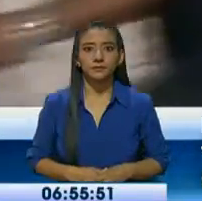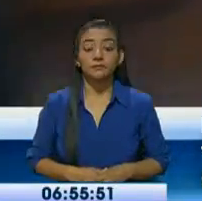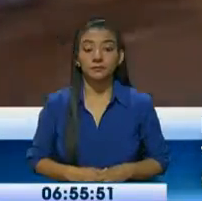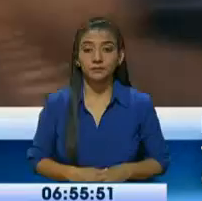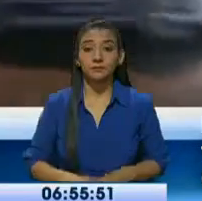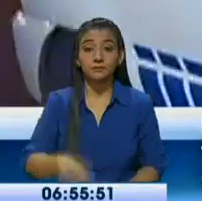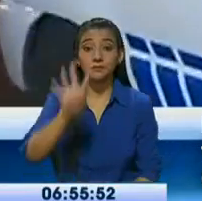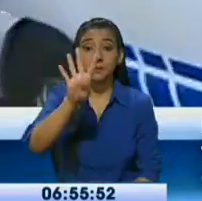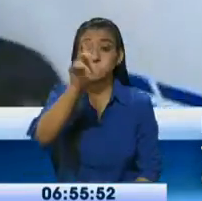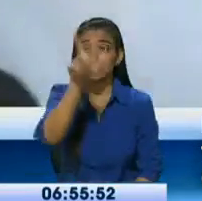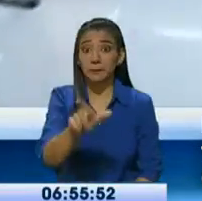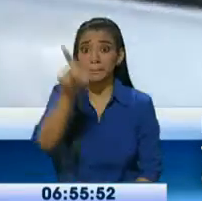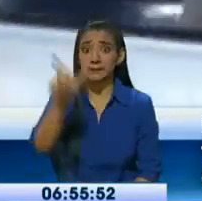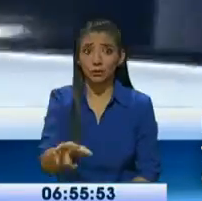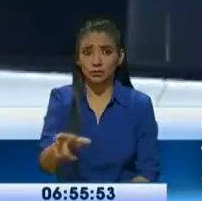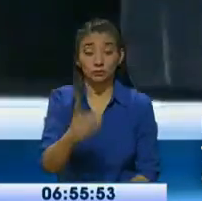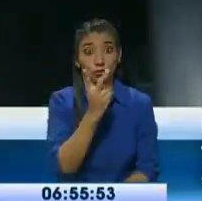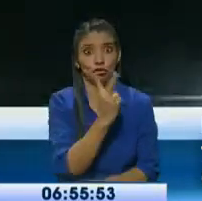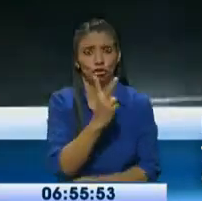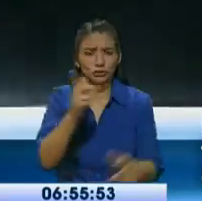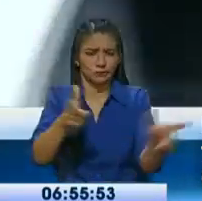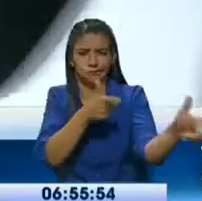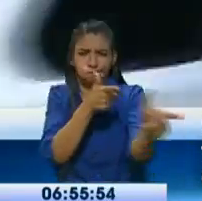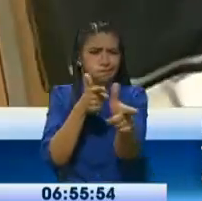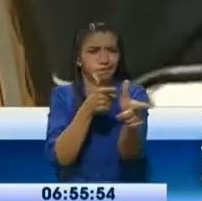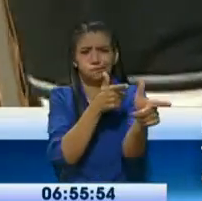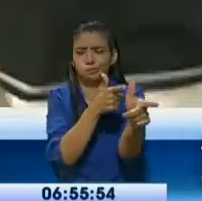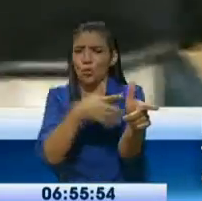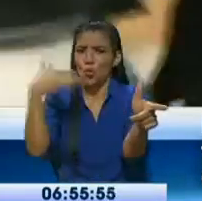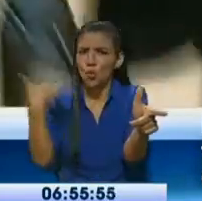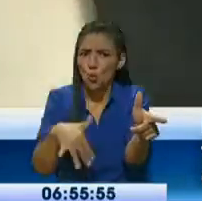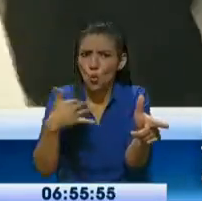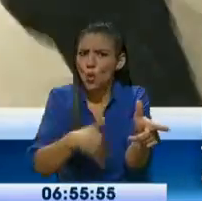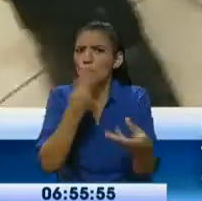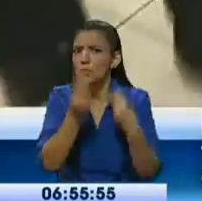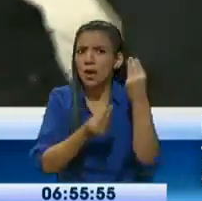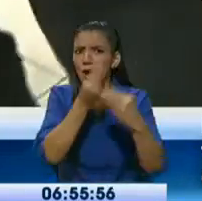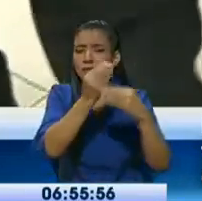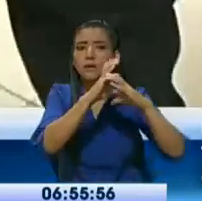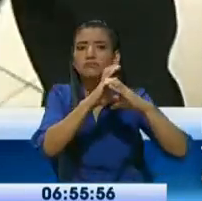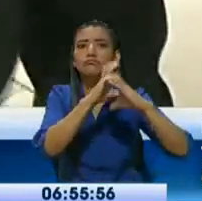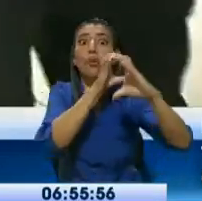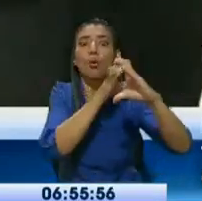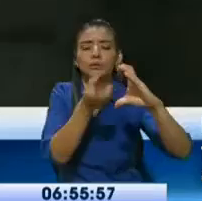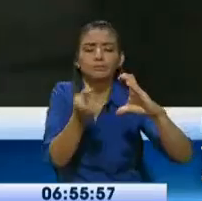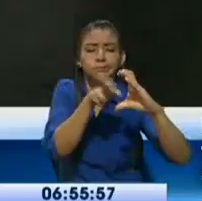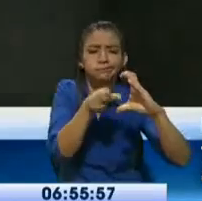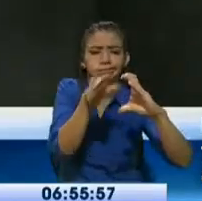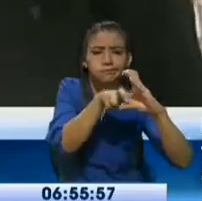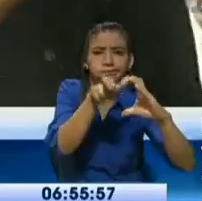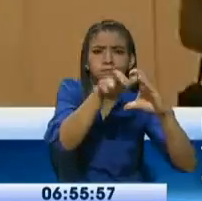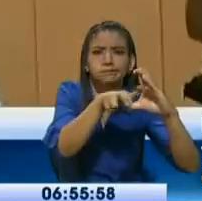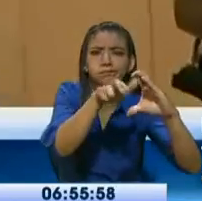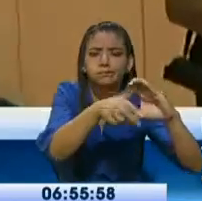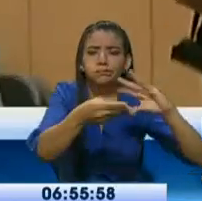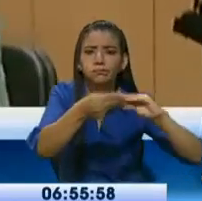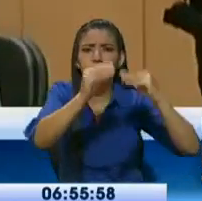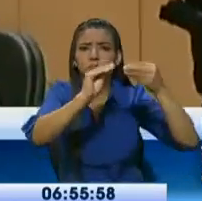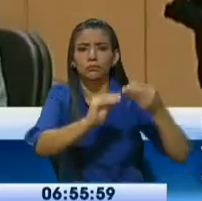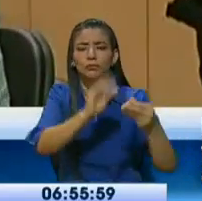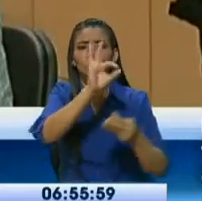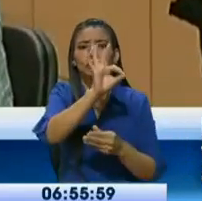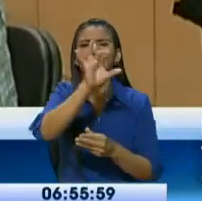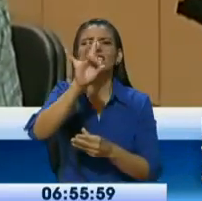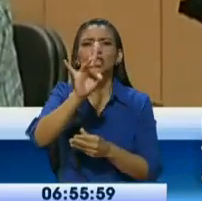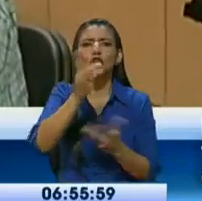4 delincuentes, 2 de ellos con arma de fuego en mano, asaltaron a los pasajeros de un bus de la línea 98. Esto